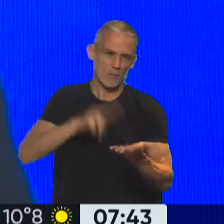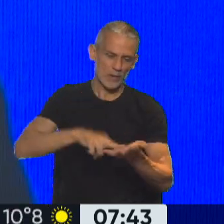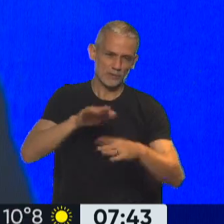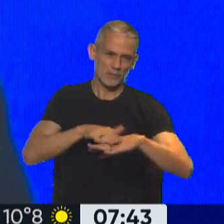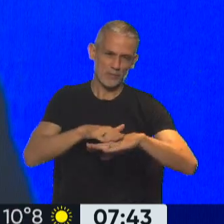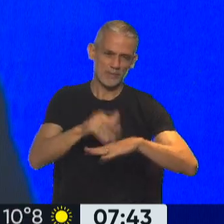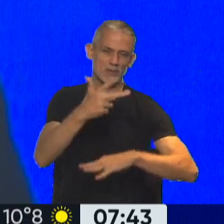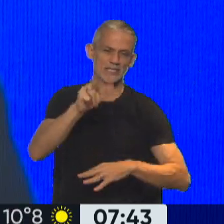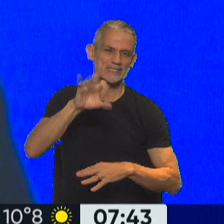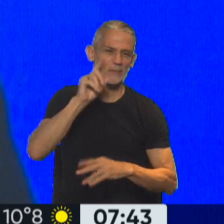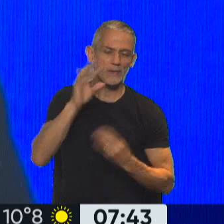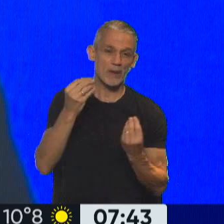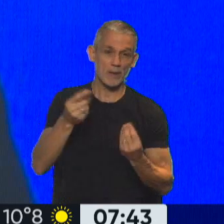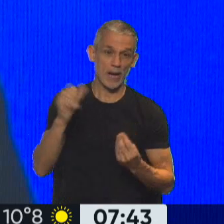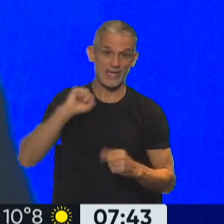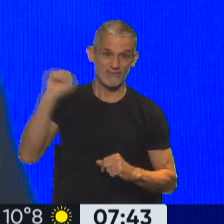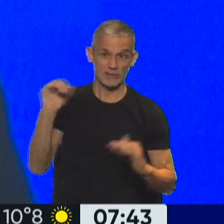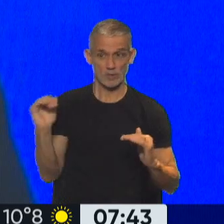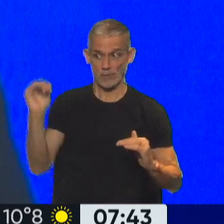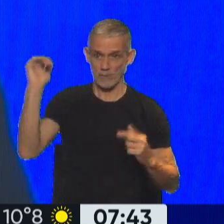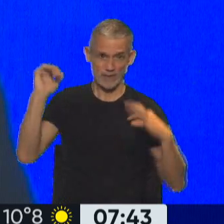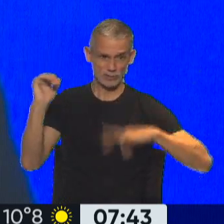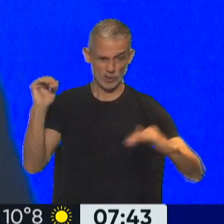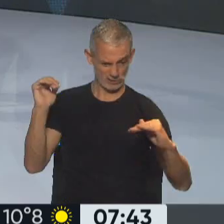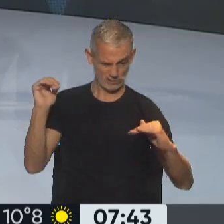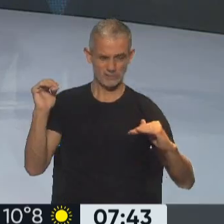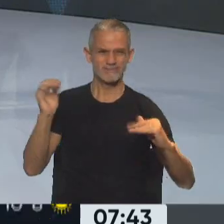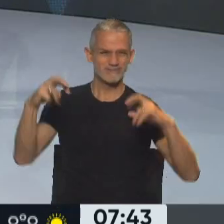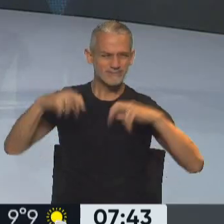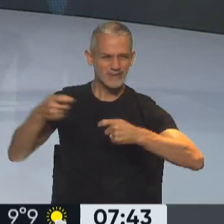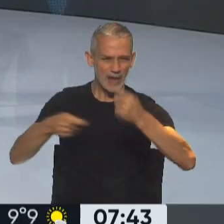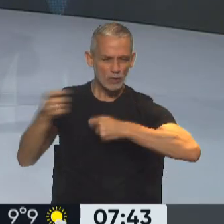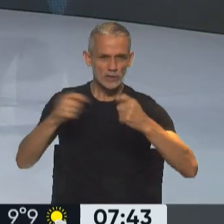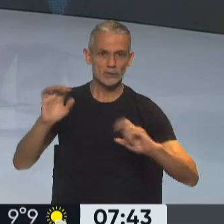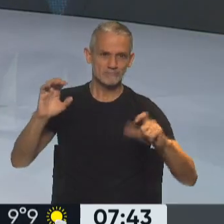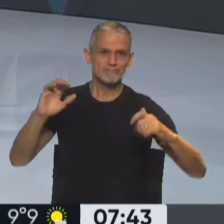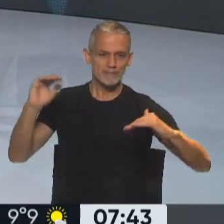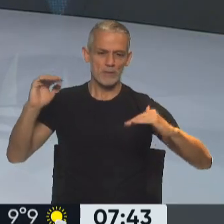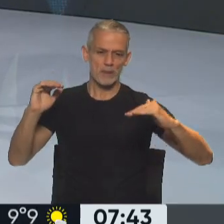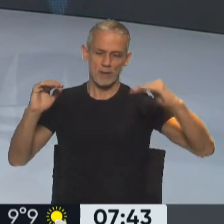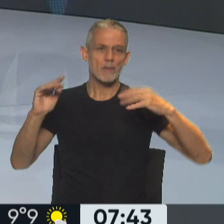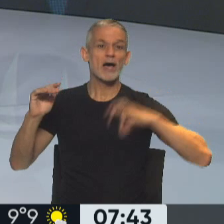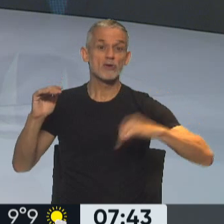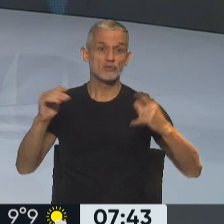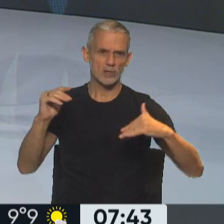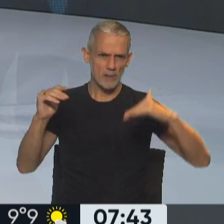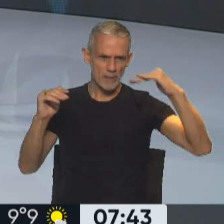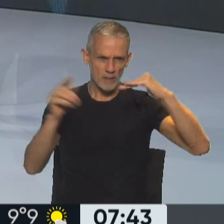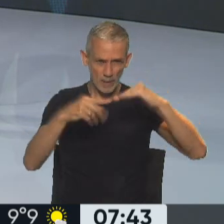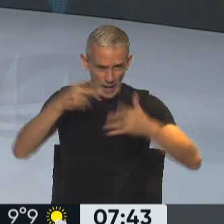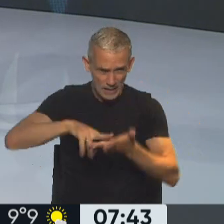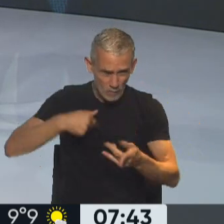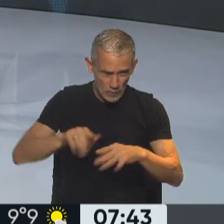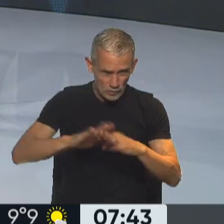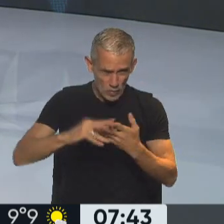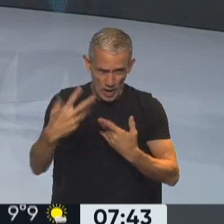del impuesto a las ganancias, que es ante el avance de la inflación. Claro. Las paritarias se van actualizando, pero la idea es que vos no quedes pagando un impuesto a